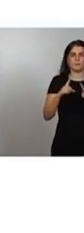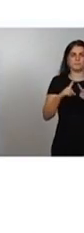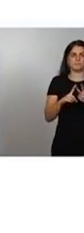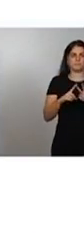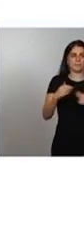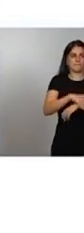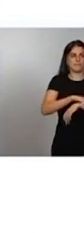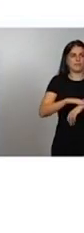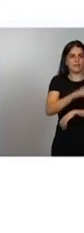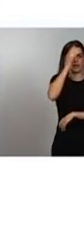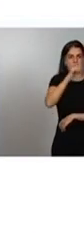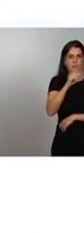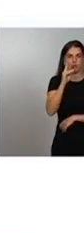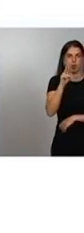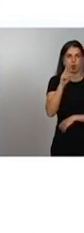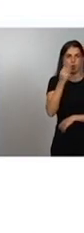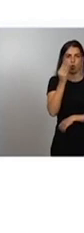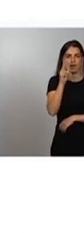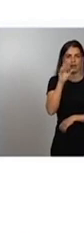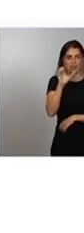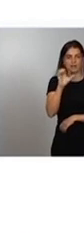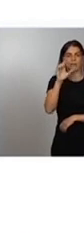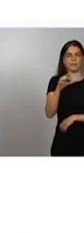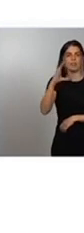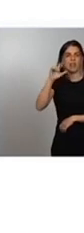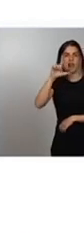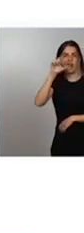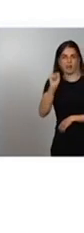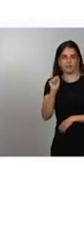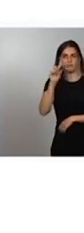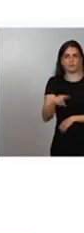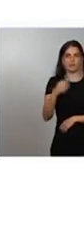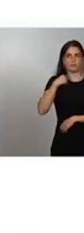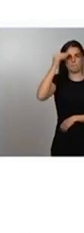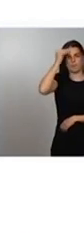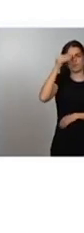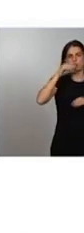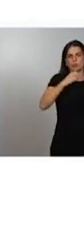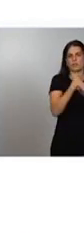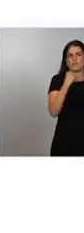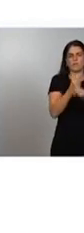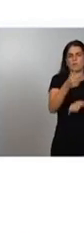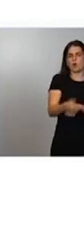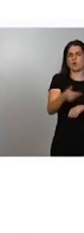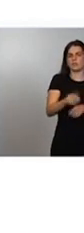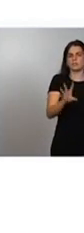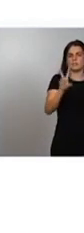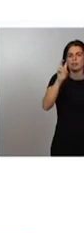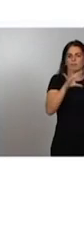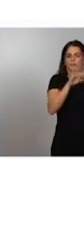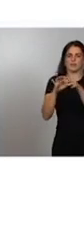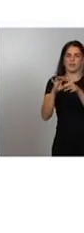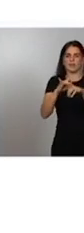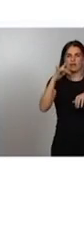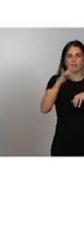más favorables. Por eso las empresas se fueron de Cataluña con el proceso, se fueron del Reino Unido por el Brexit. Entonces, que Ferrovial